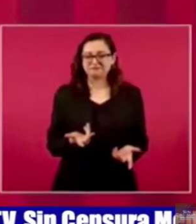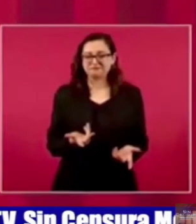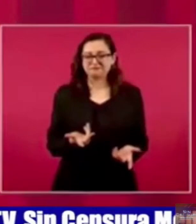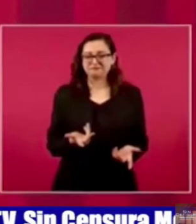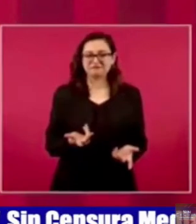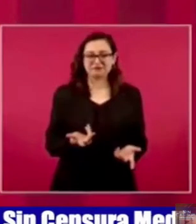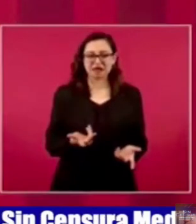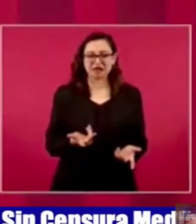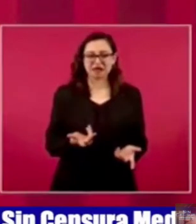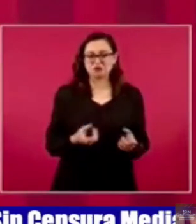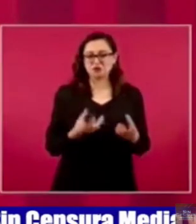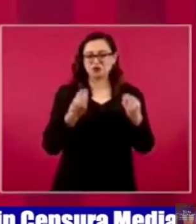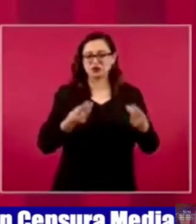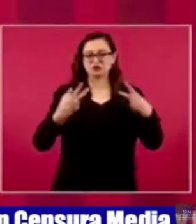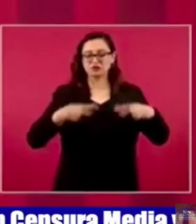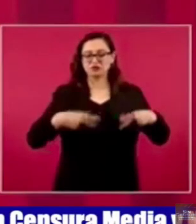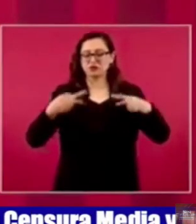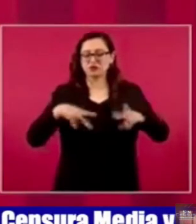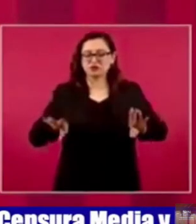prácticas,